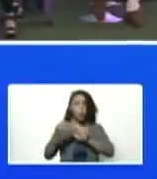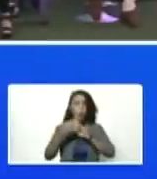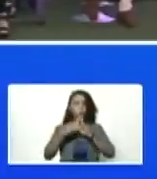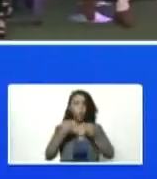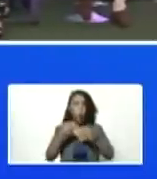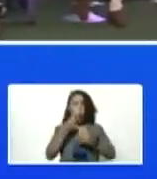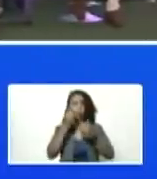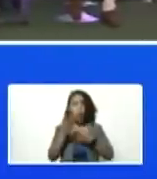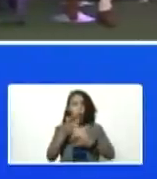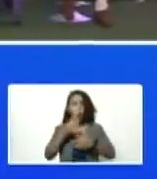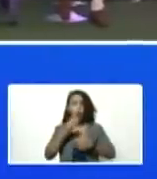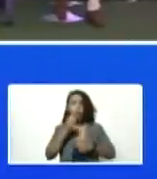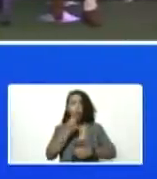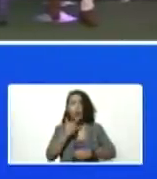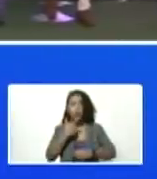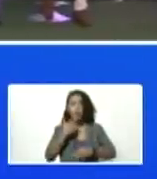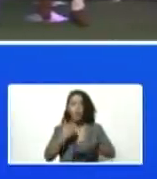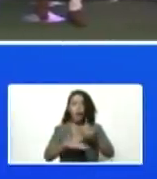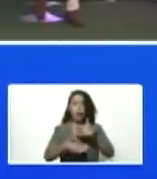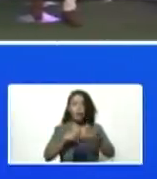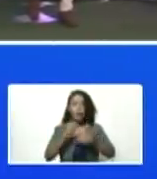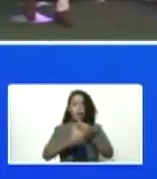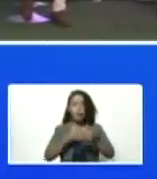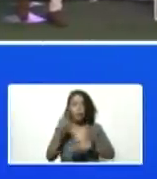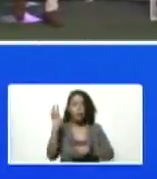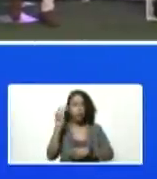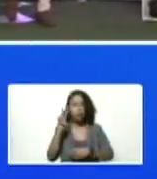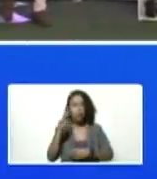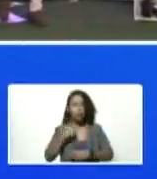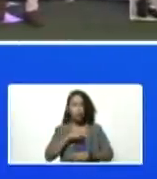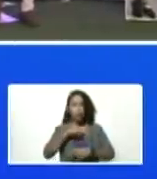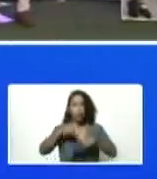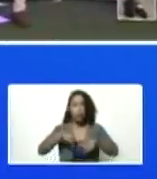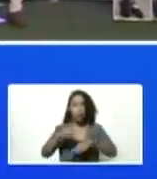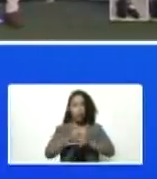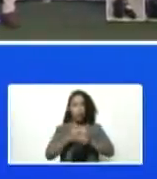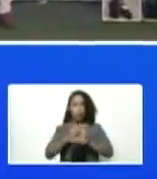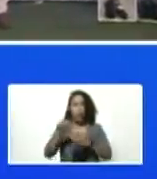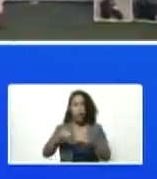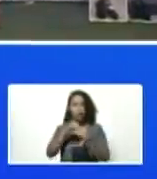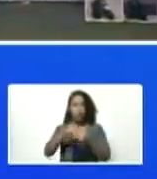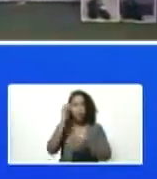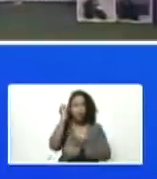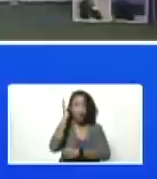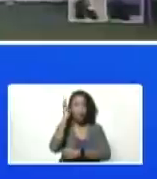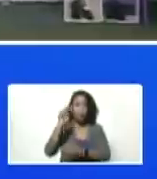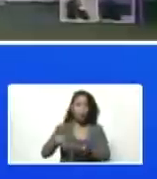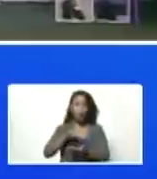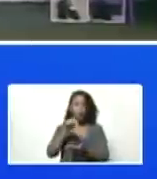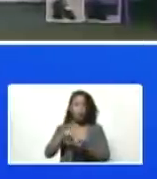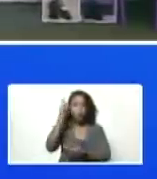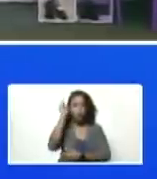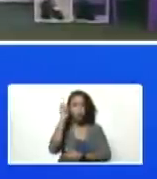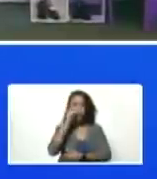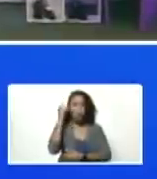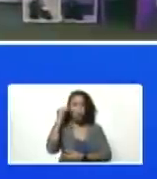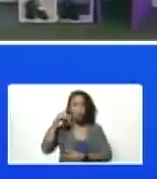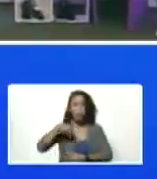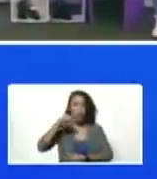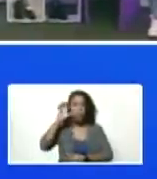lo bueno y bonito que salga de Venezuela, nosotros desde el Gobierno Nacional, desde la Asamblea Nacional, los diputados de la